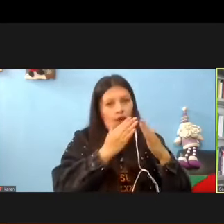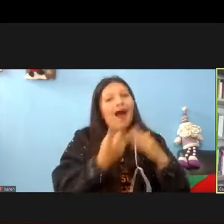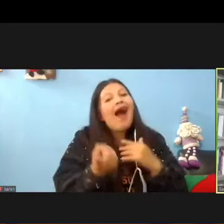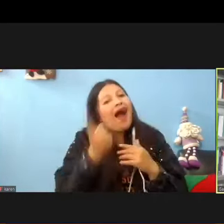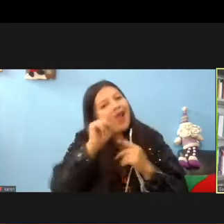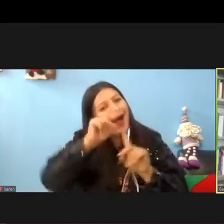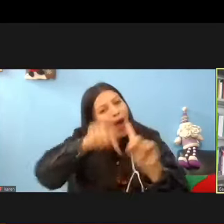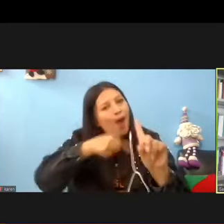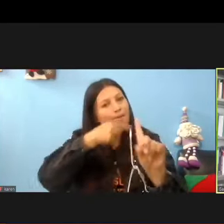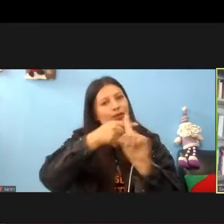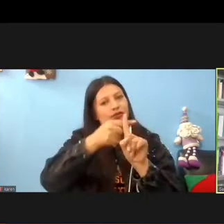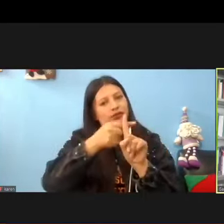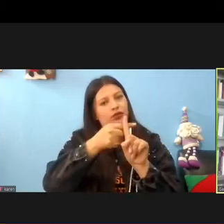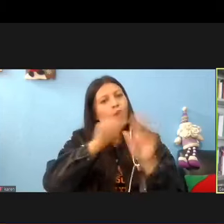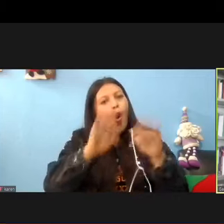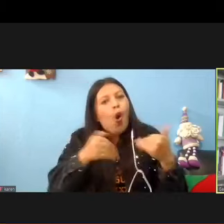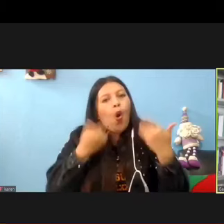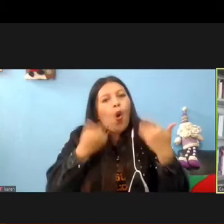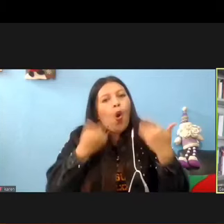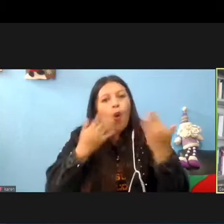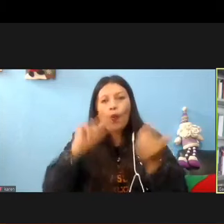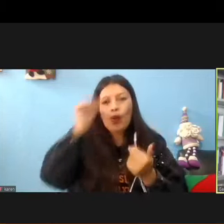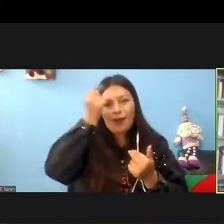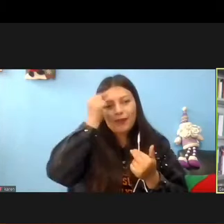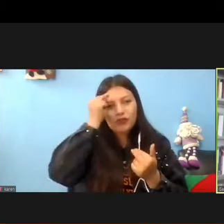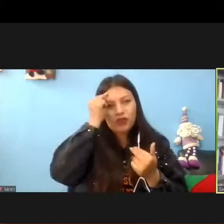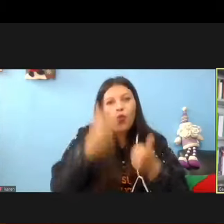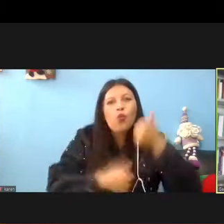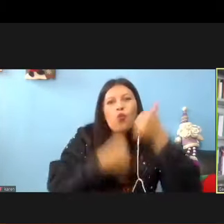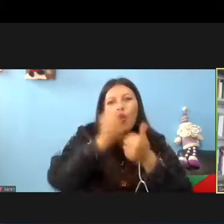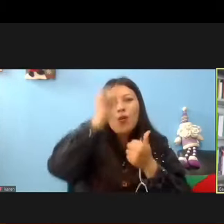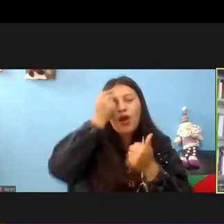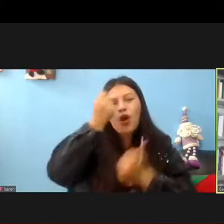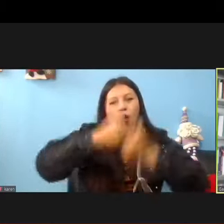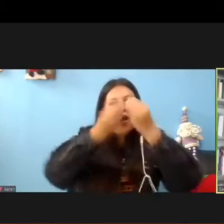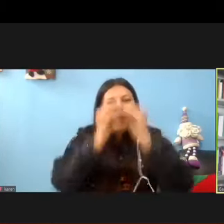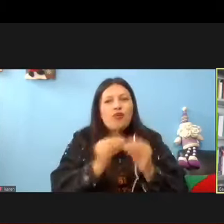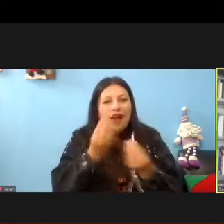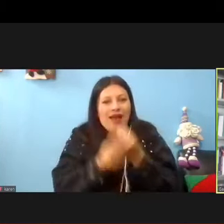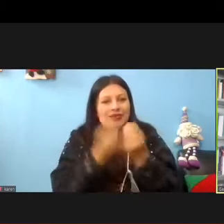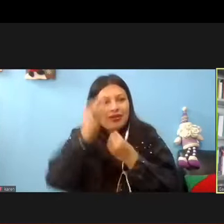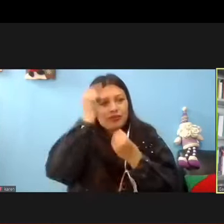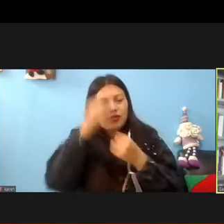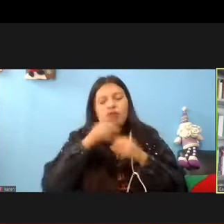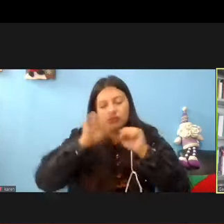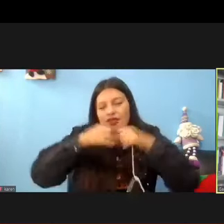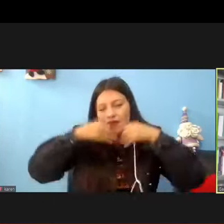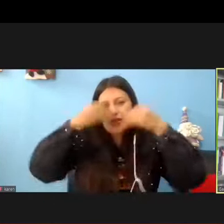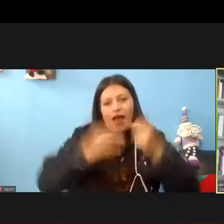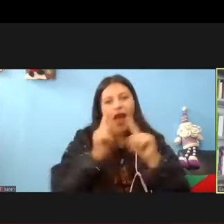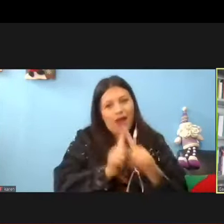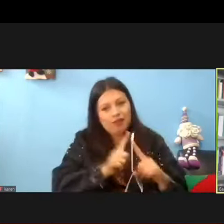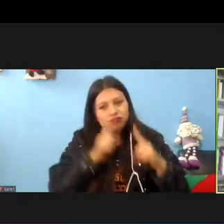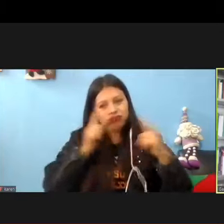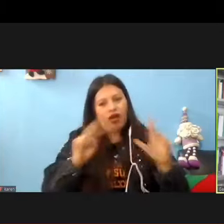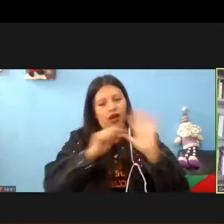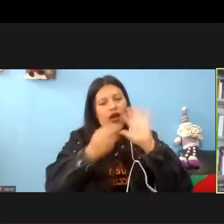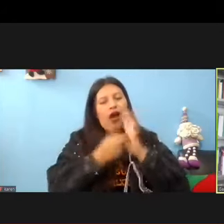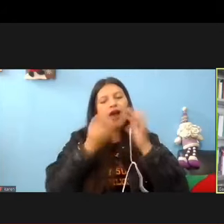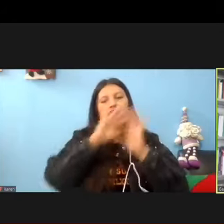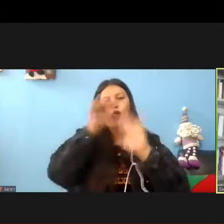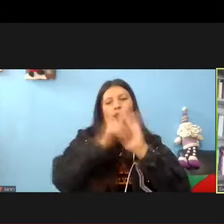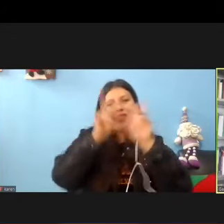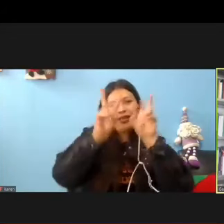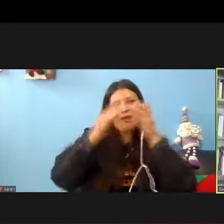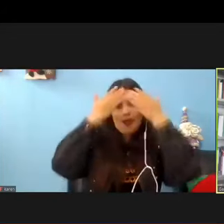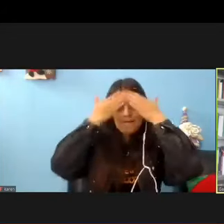cuestión cómo la memoria, cuál forma de hacer memoria puede realmente ampliar el espectro democrático. Es un poco esto